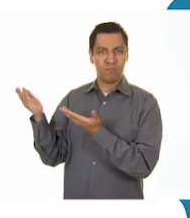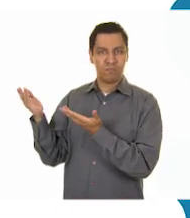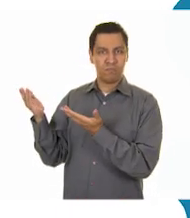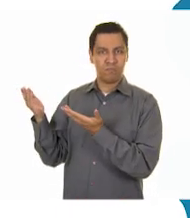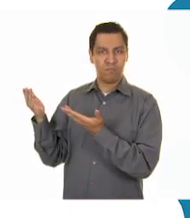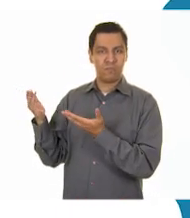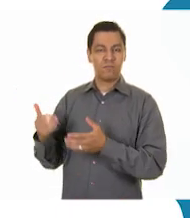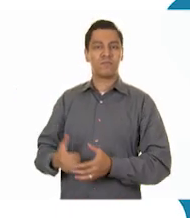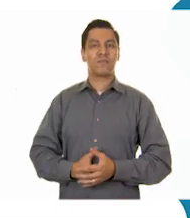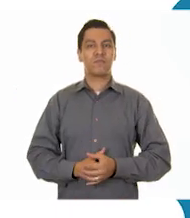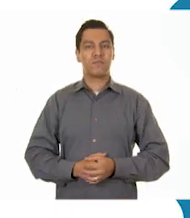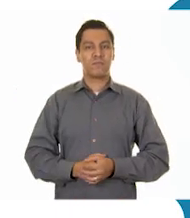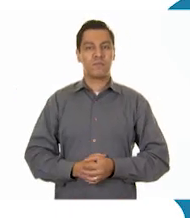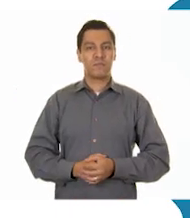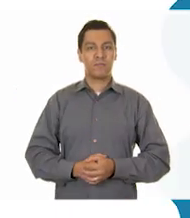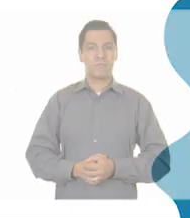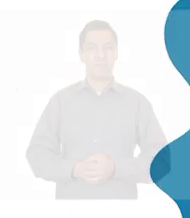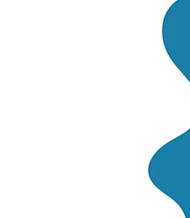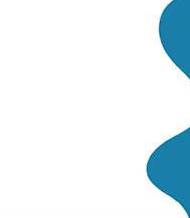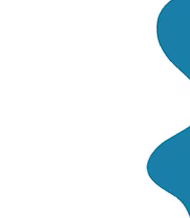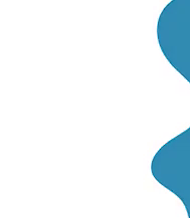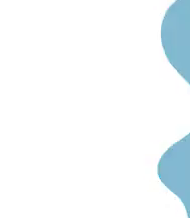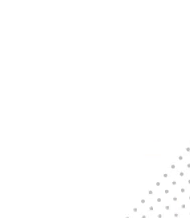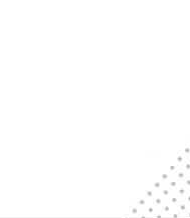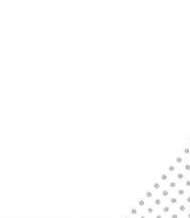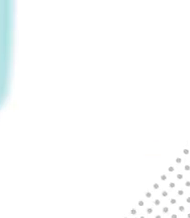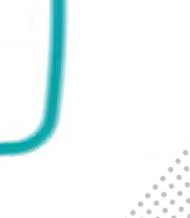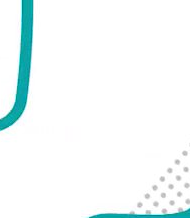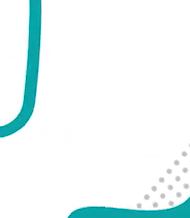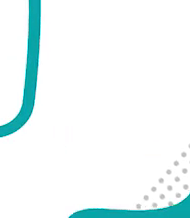punto sep punto gob.mx